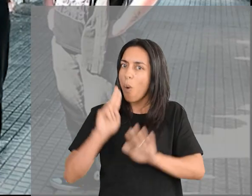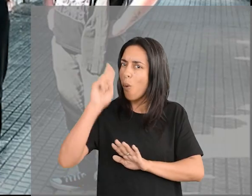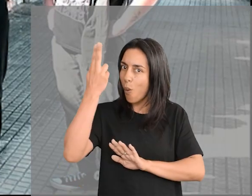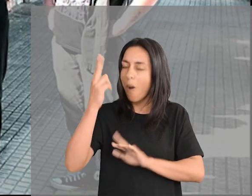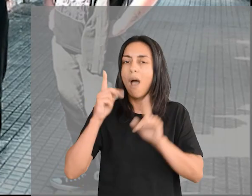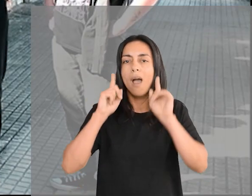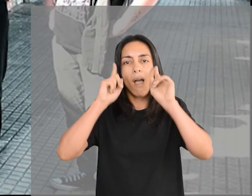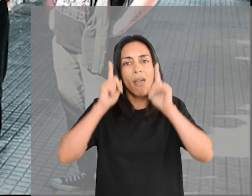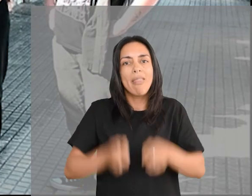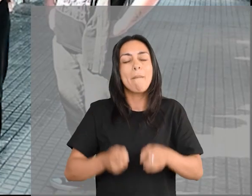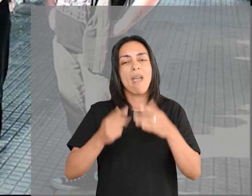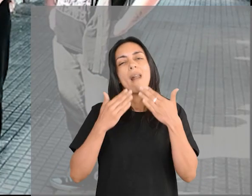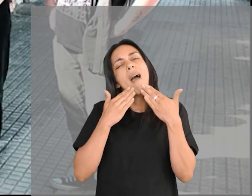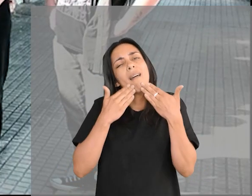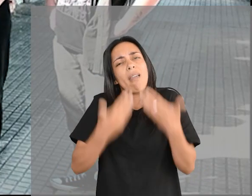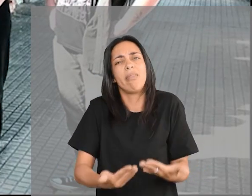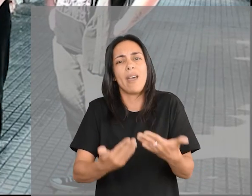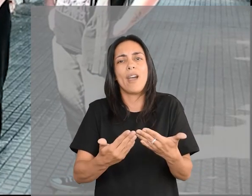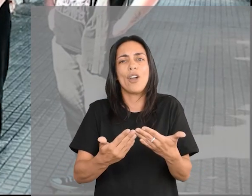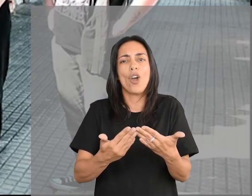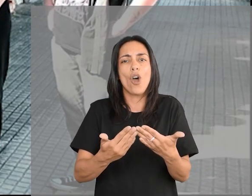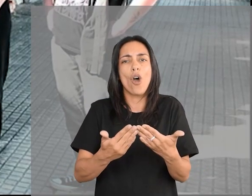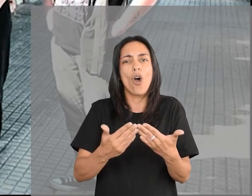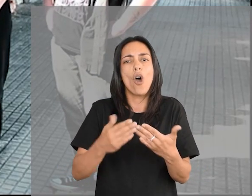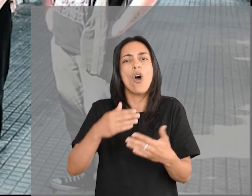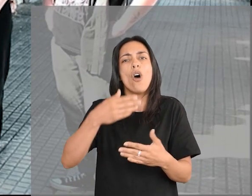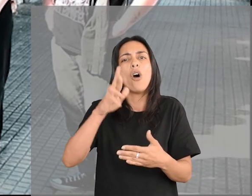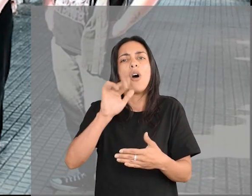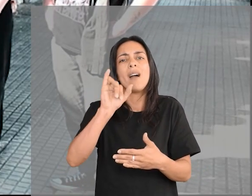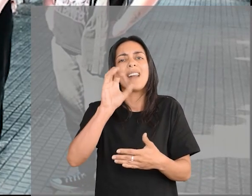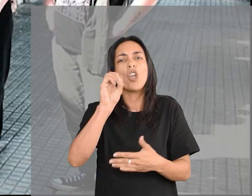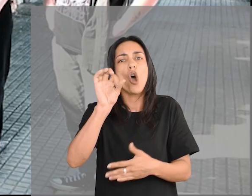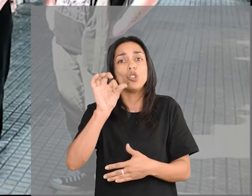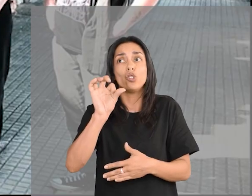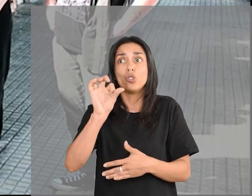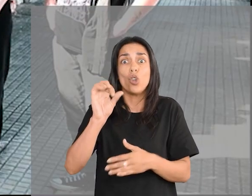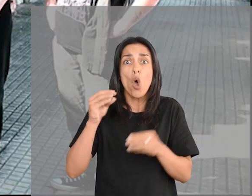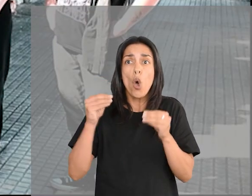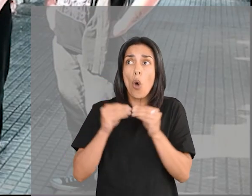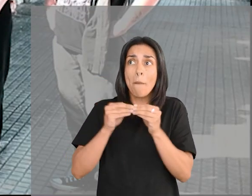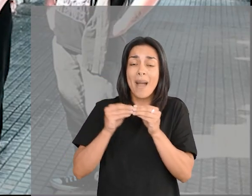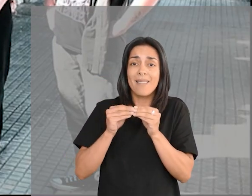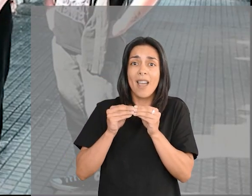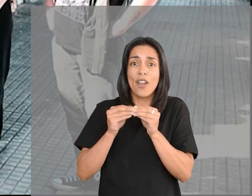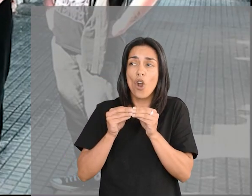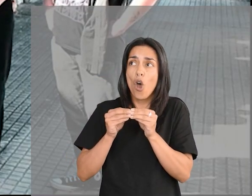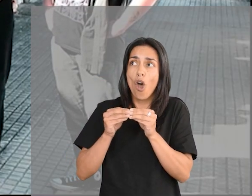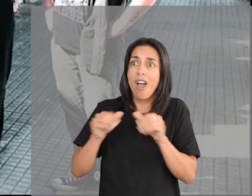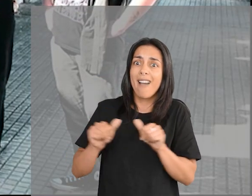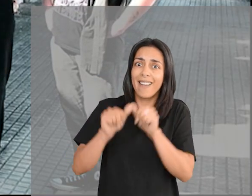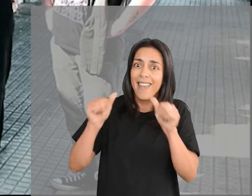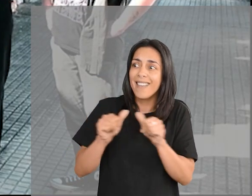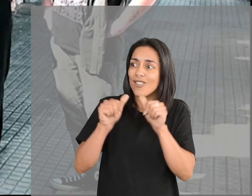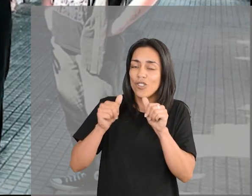bueno, también agradezco a Brandon Ríos, el compañero que nació en Filipinas, que fue el que hizo la entrada